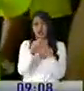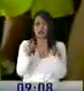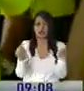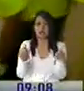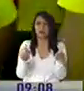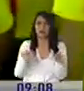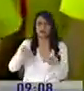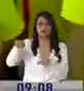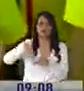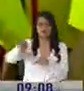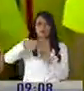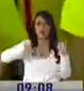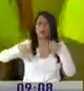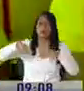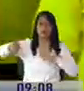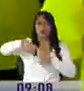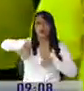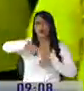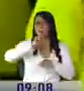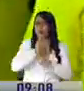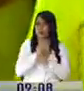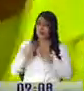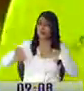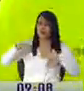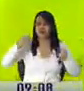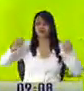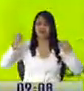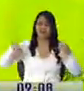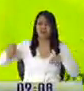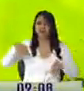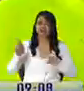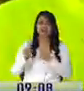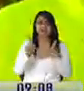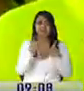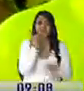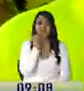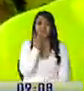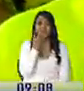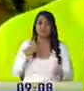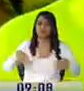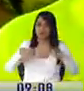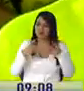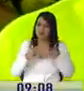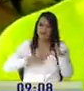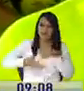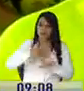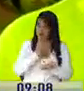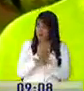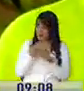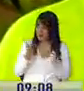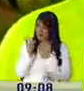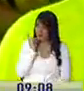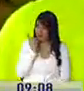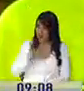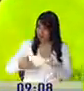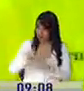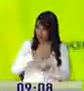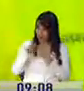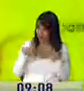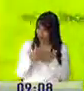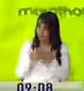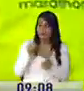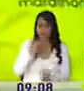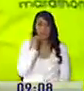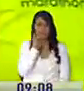el tiempo yo se pasea Sí sí están paseando por acá en el desayuno estuvimos con ellos un momento Ah el desayuno entre todos